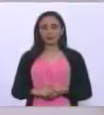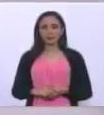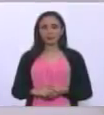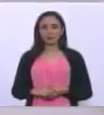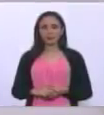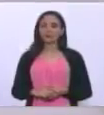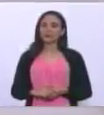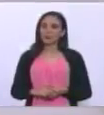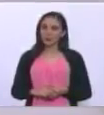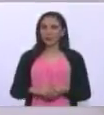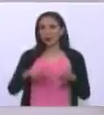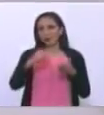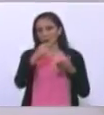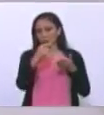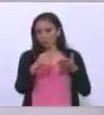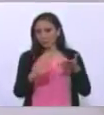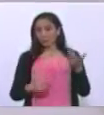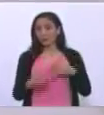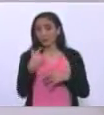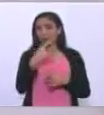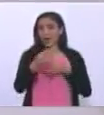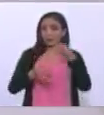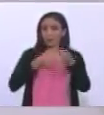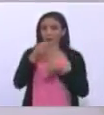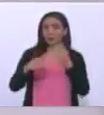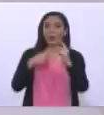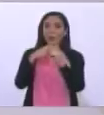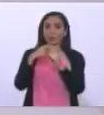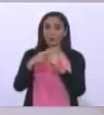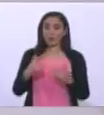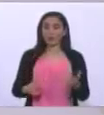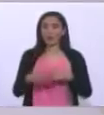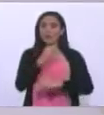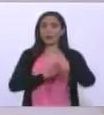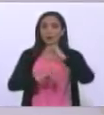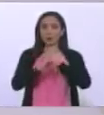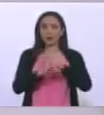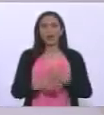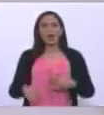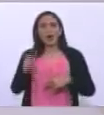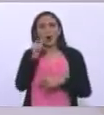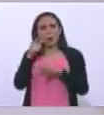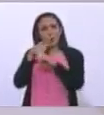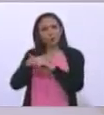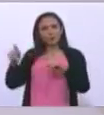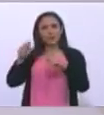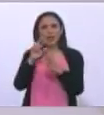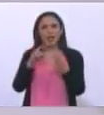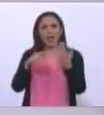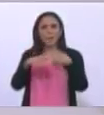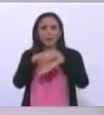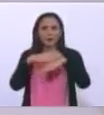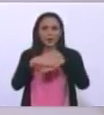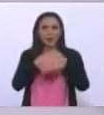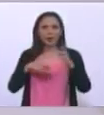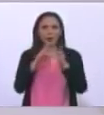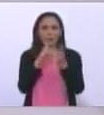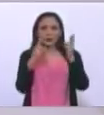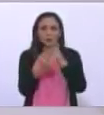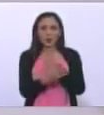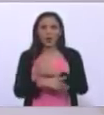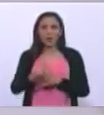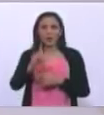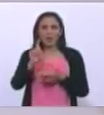Más connotaciones positivas a nivel internacional, porque el vocero del Ministerio de Relaciones Exteriores de Irán, Bahrat